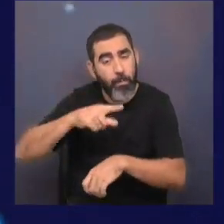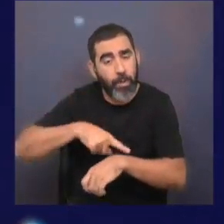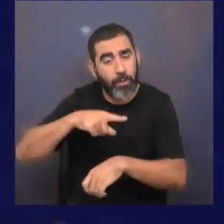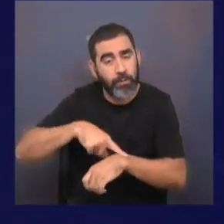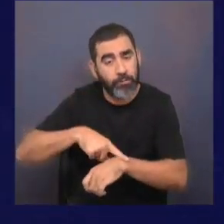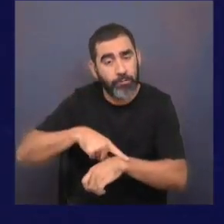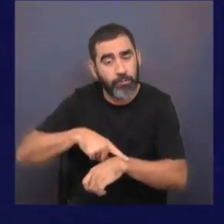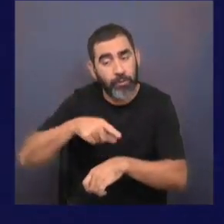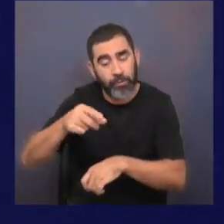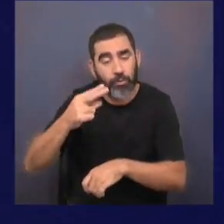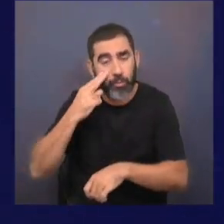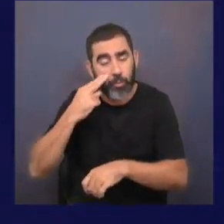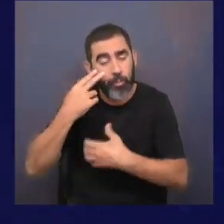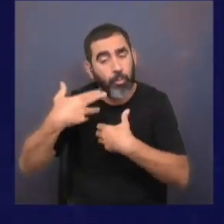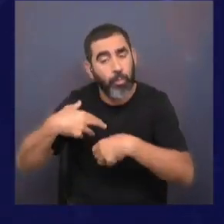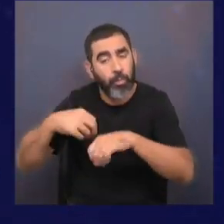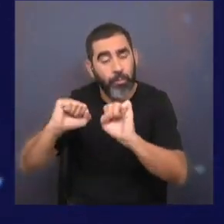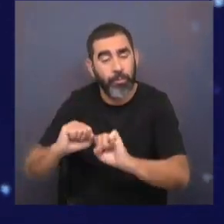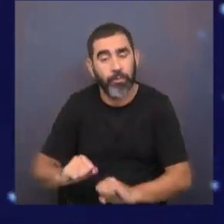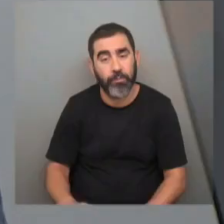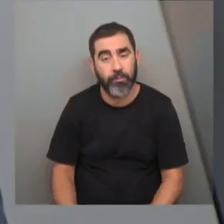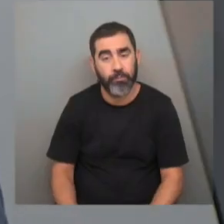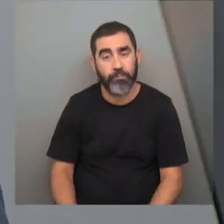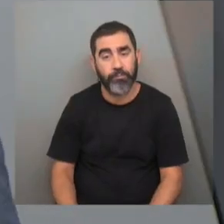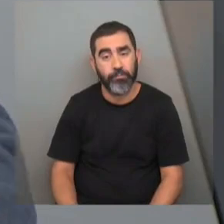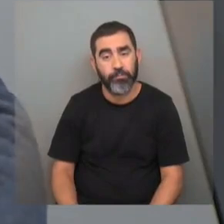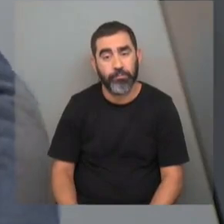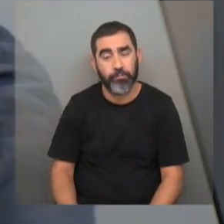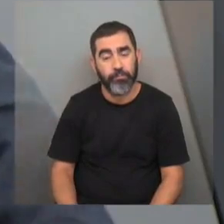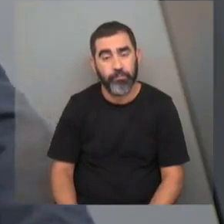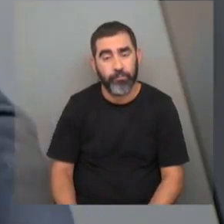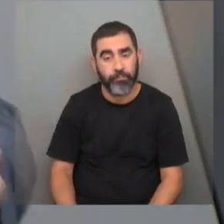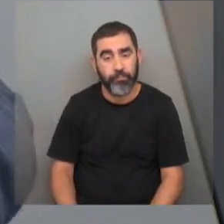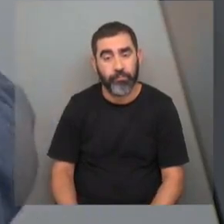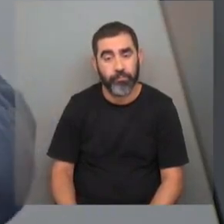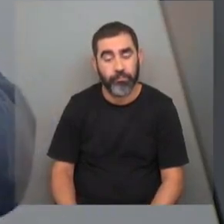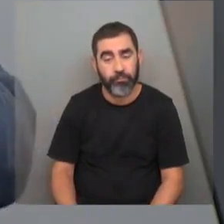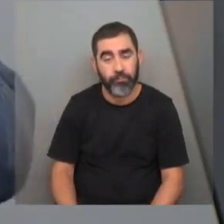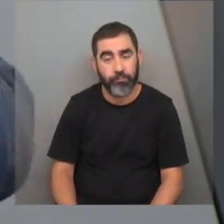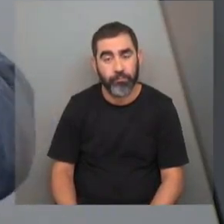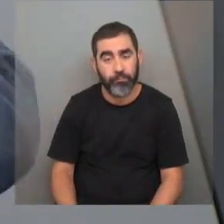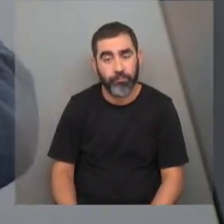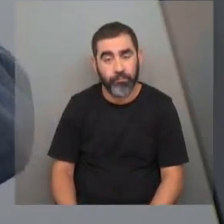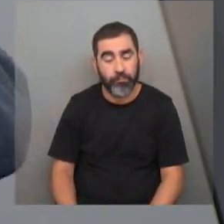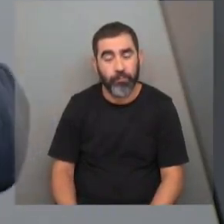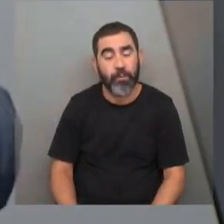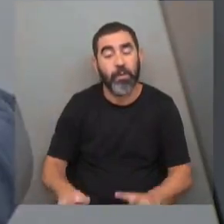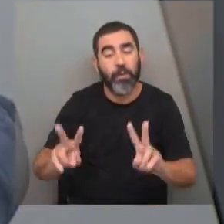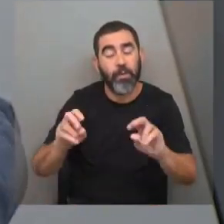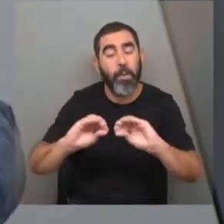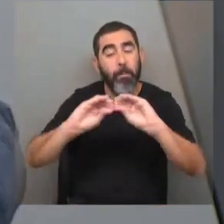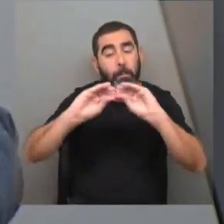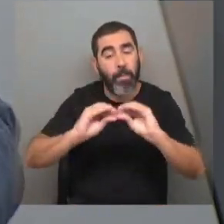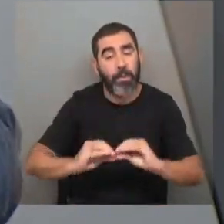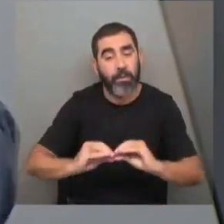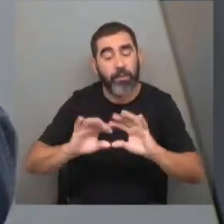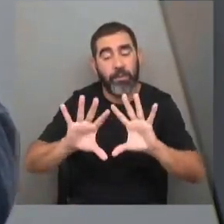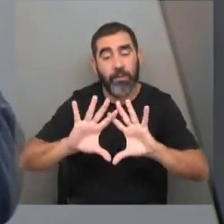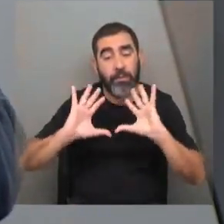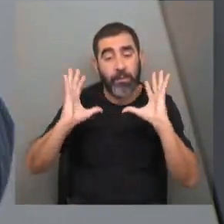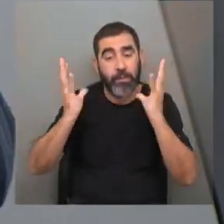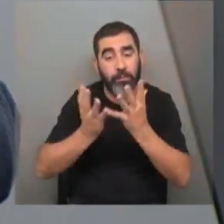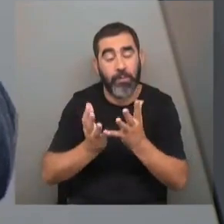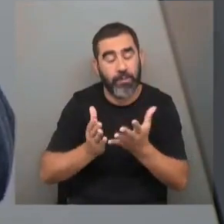científico en ir a estos problemas. Bueno, la inversión en matemática mayoritariamente en el planeta